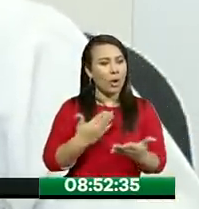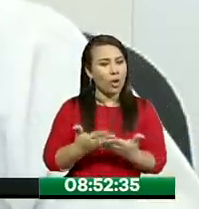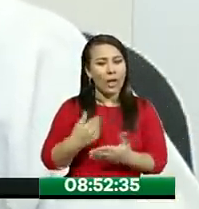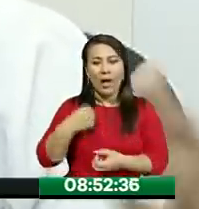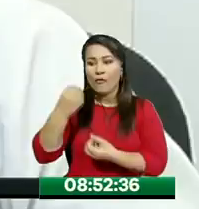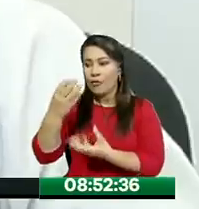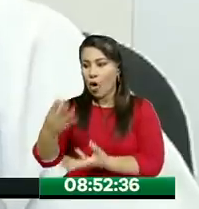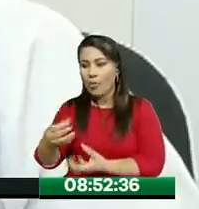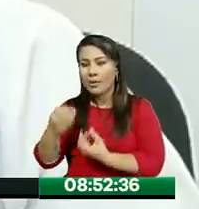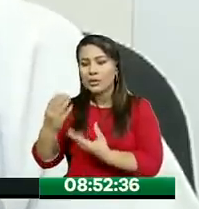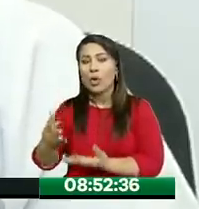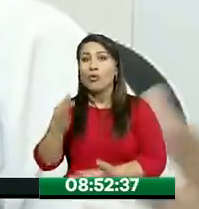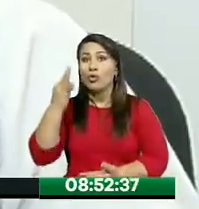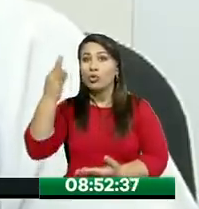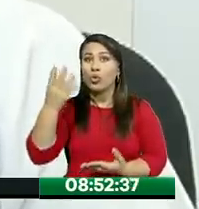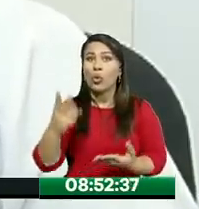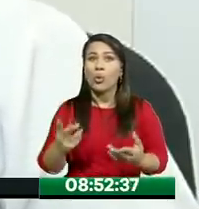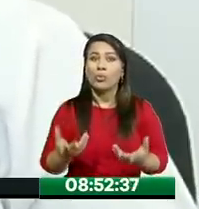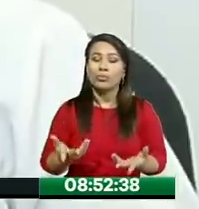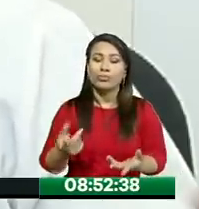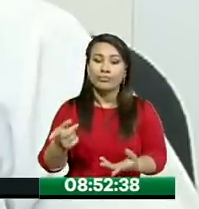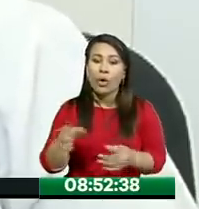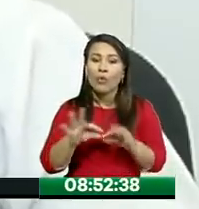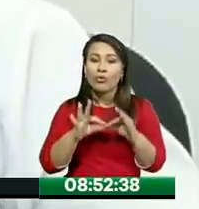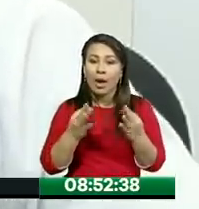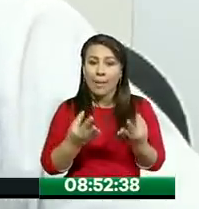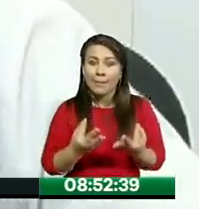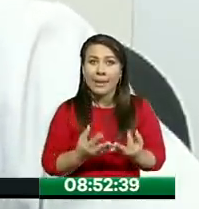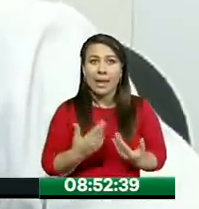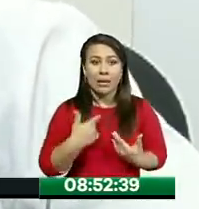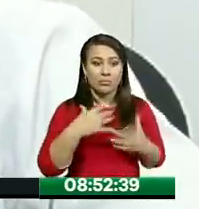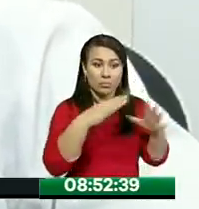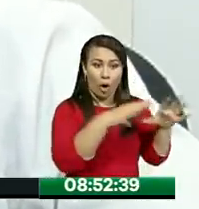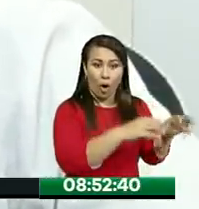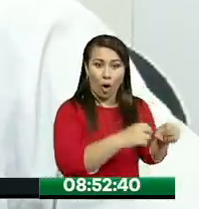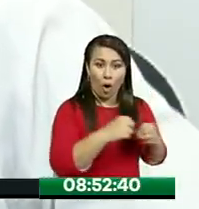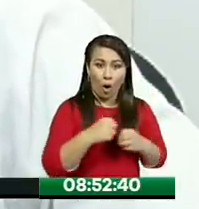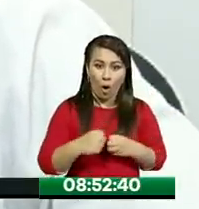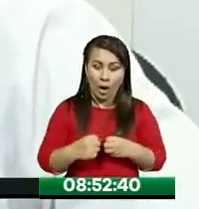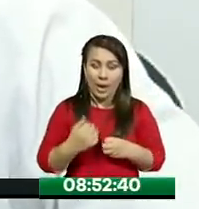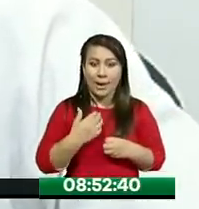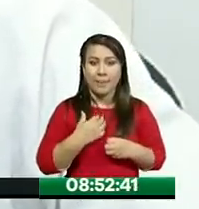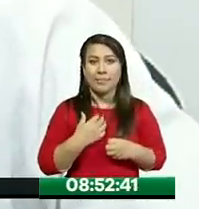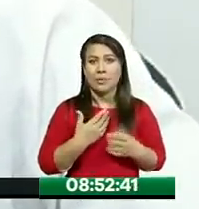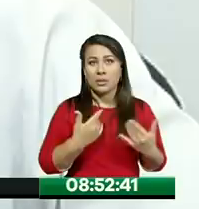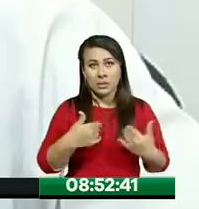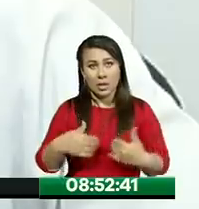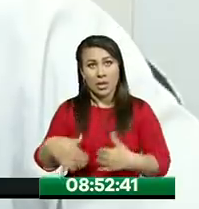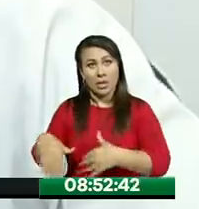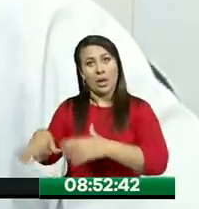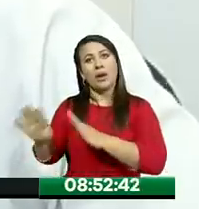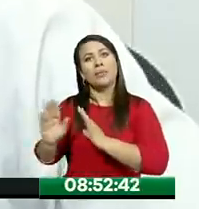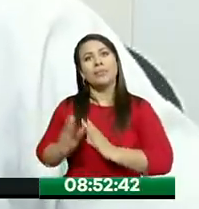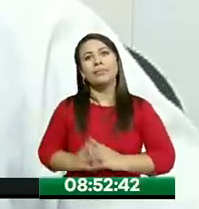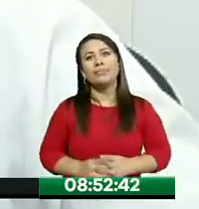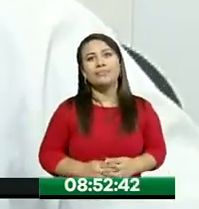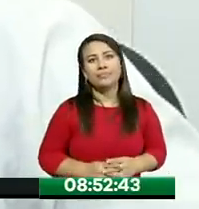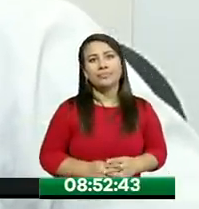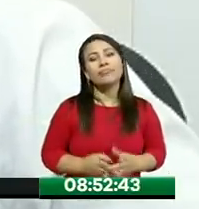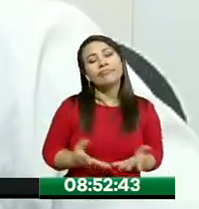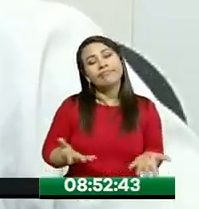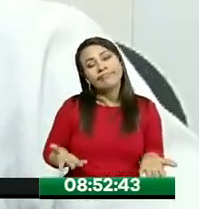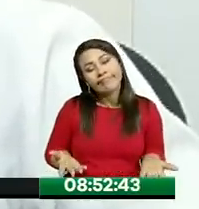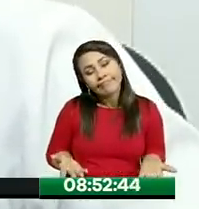Para el vocero del municipio de Guayaquil, Jorge Rodríguez, se estaba actuando frente a las ordenanzas municipales. Es una